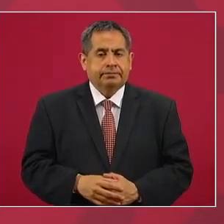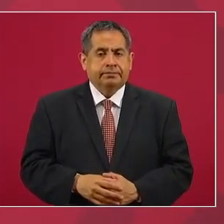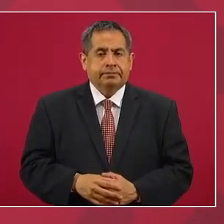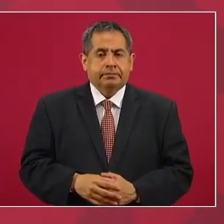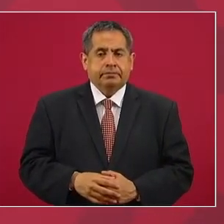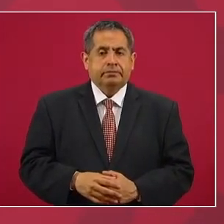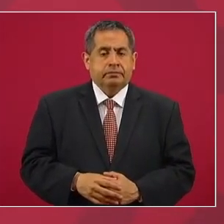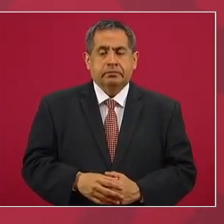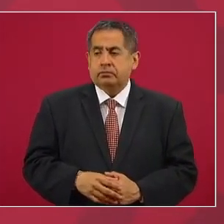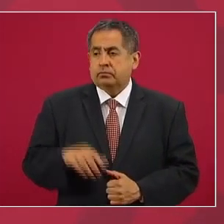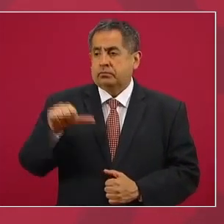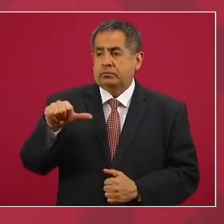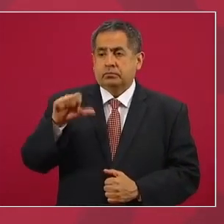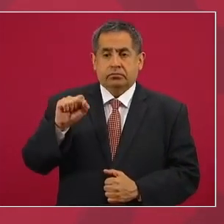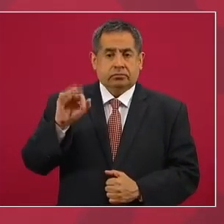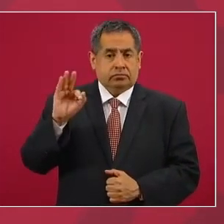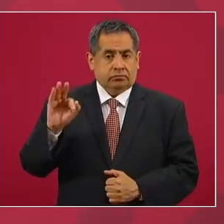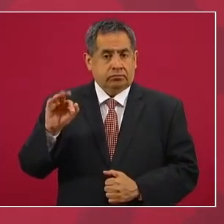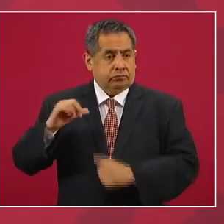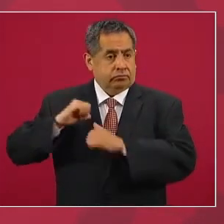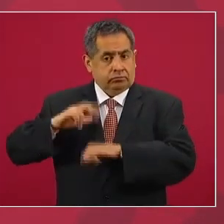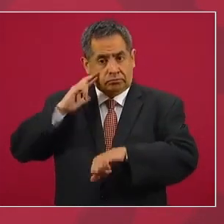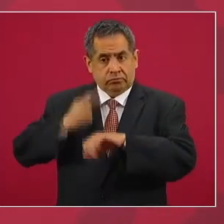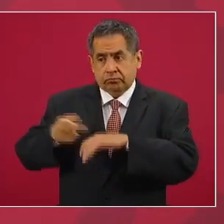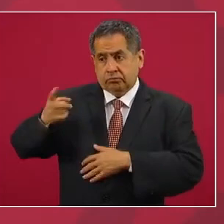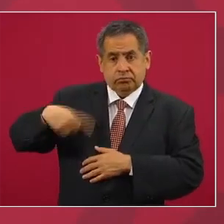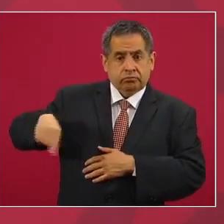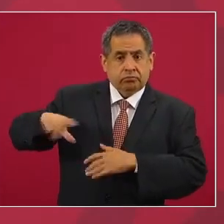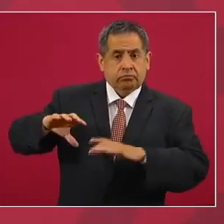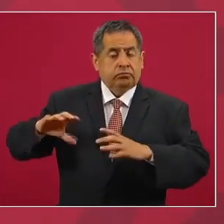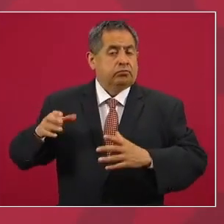la Auditoría Superior de la Federación